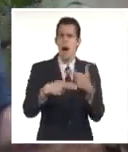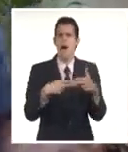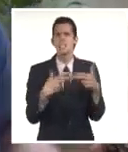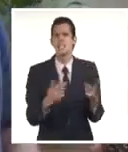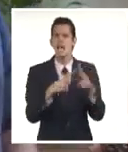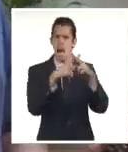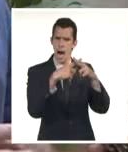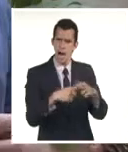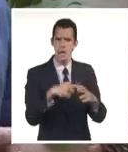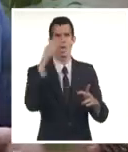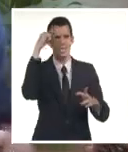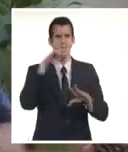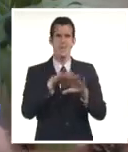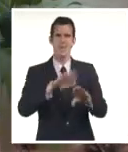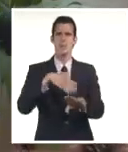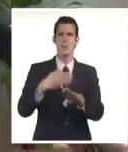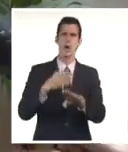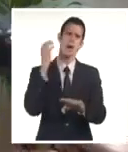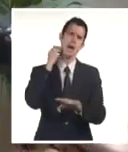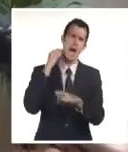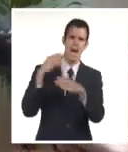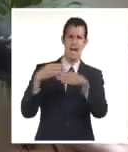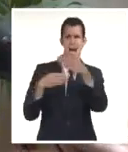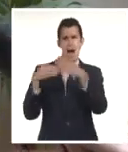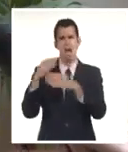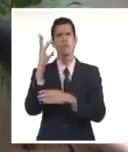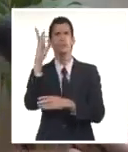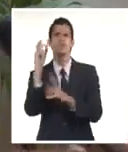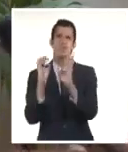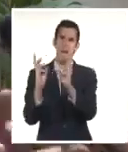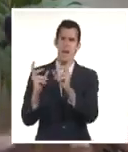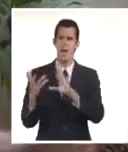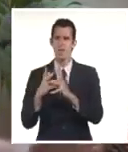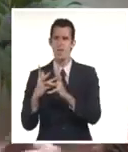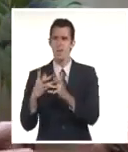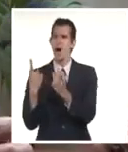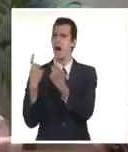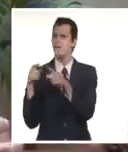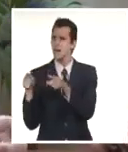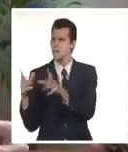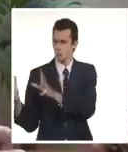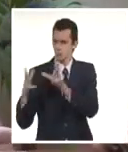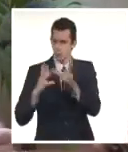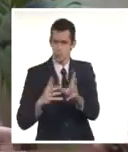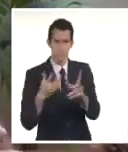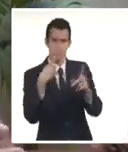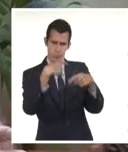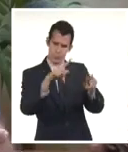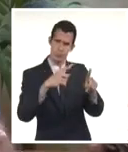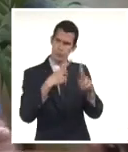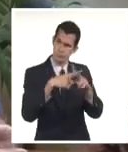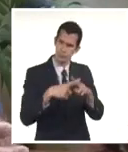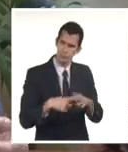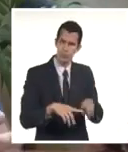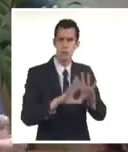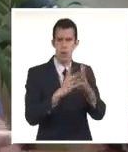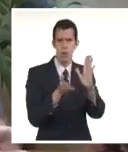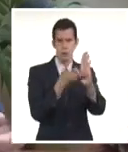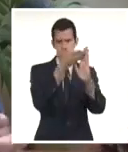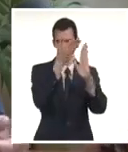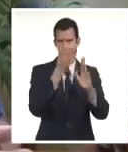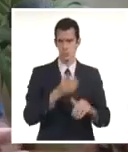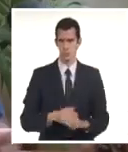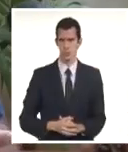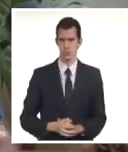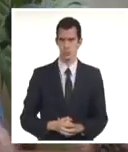de materiales, la cantidad de que disponemos, la que hay que buscar y dar todo ese servicio en